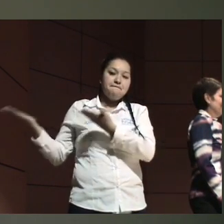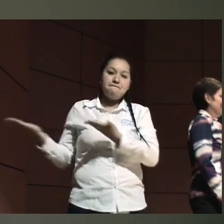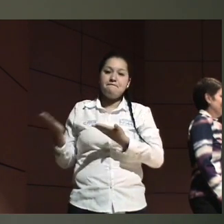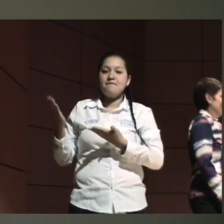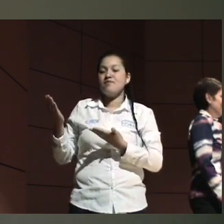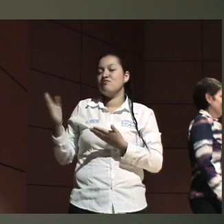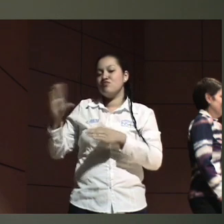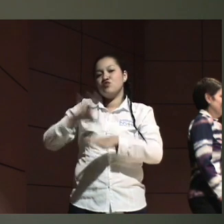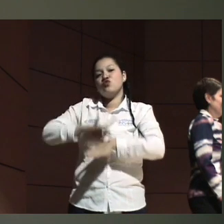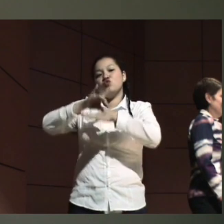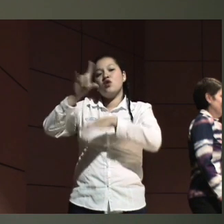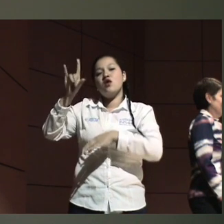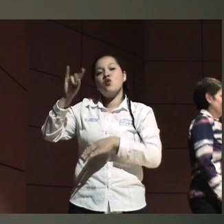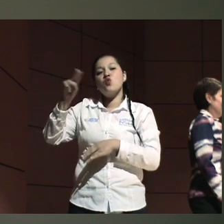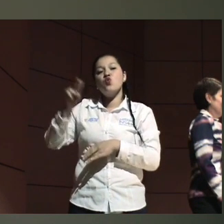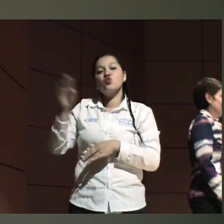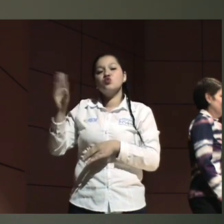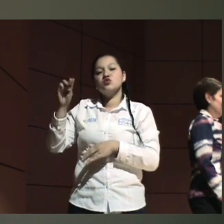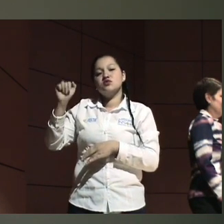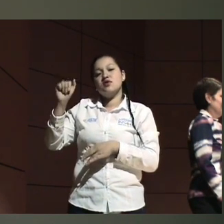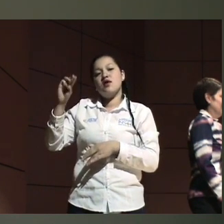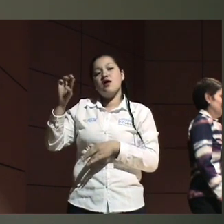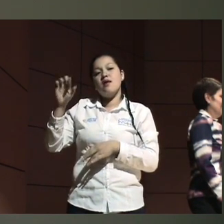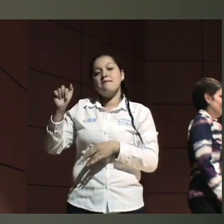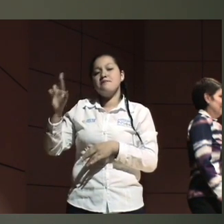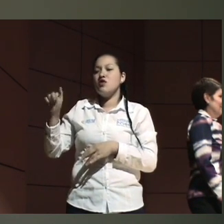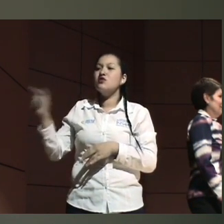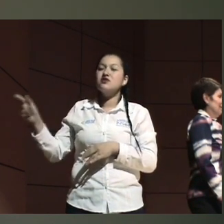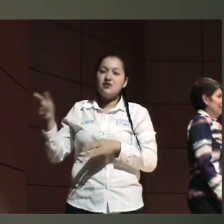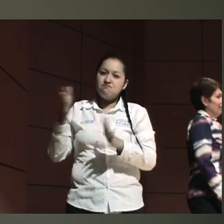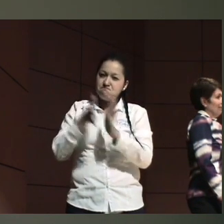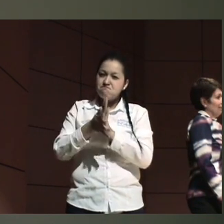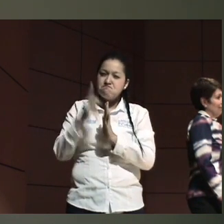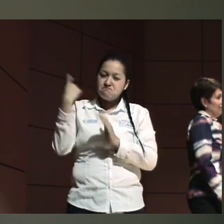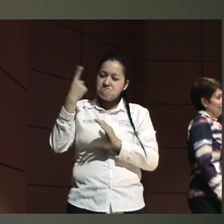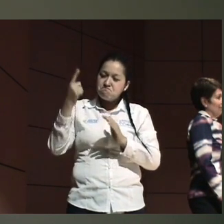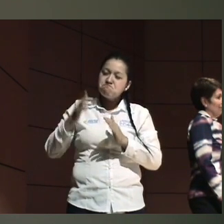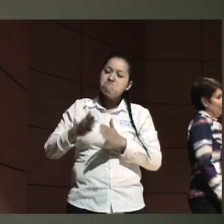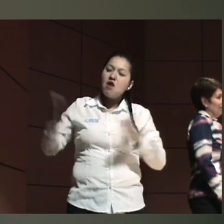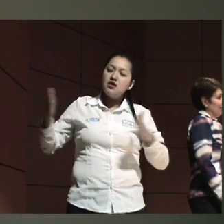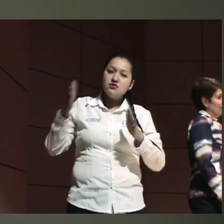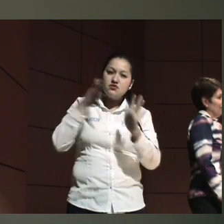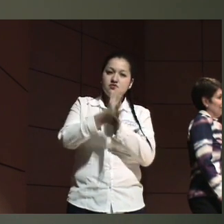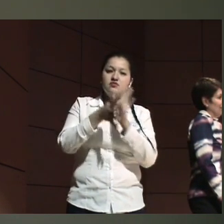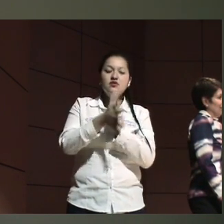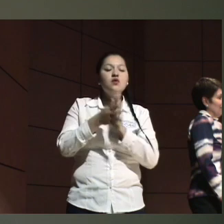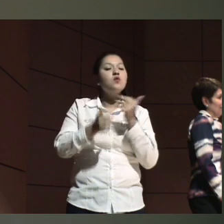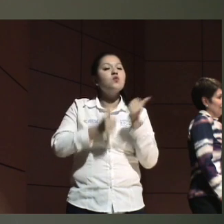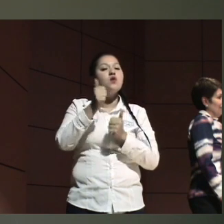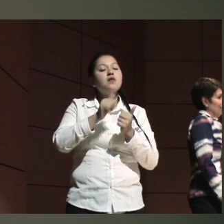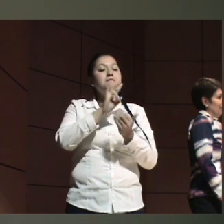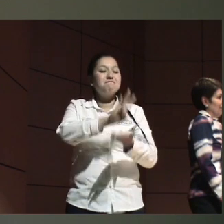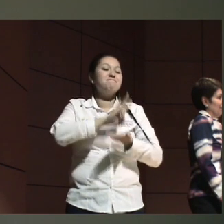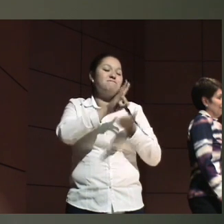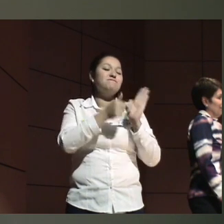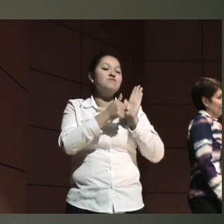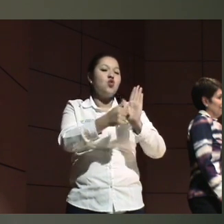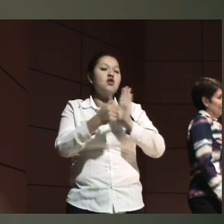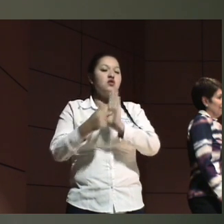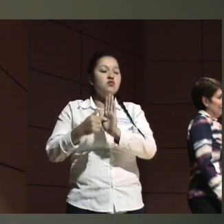amparo ampliará de cuáles son las situaciones que se han venido dando bajo esos modelos que implicaron un cambio de